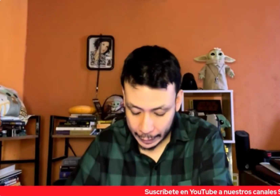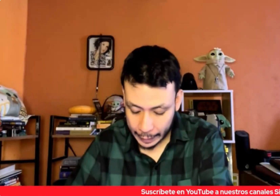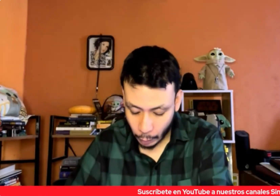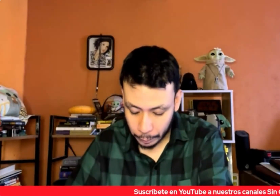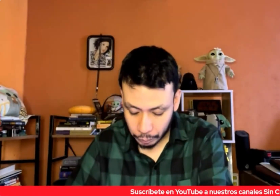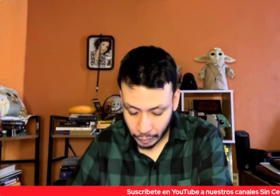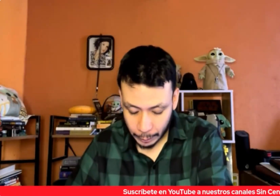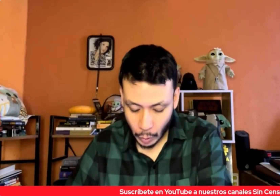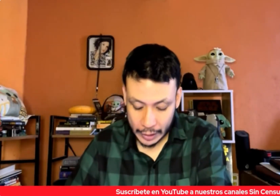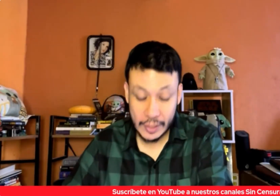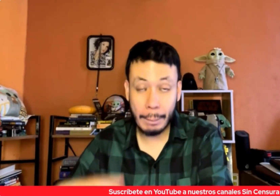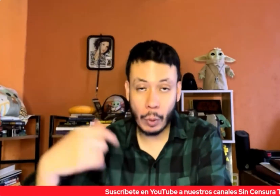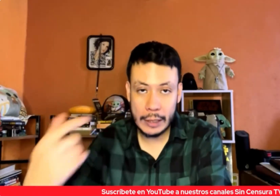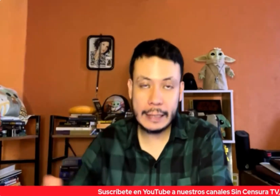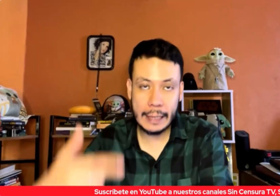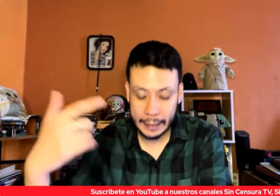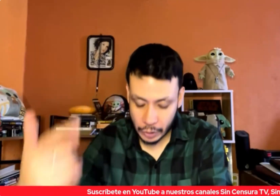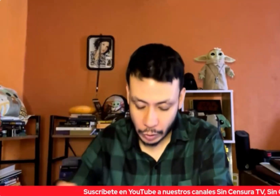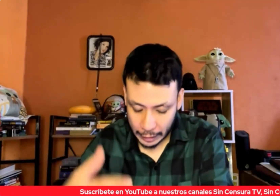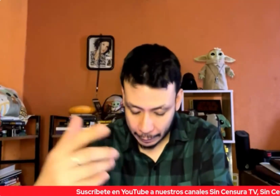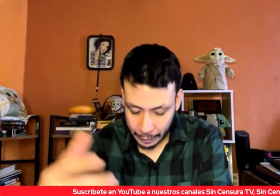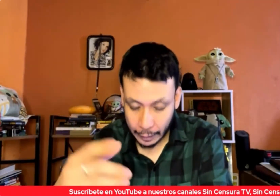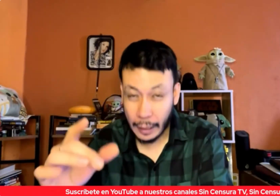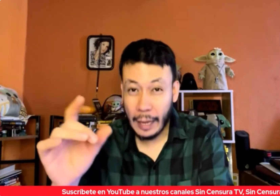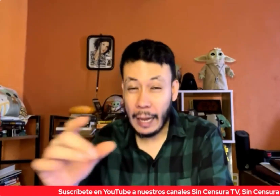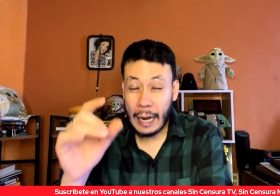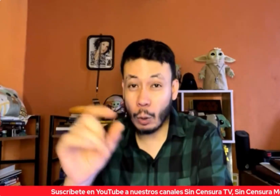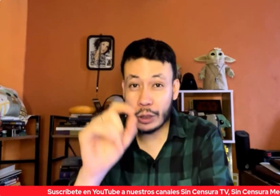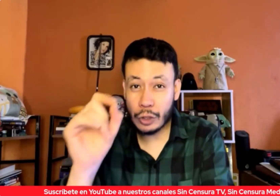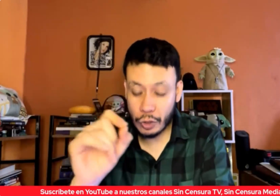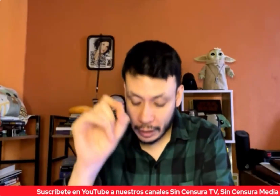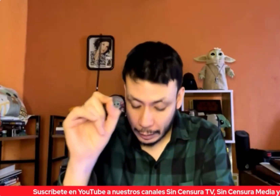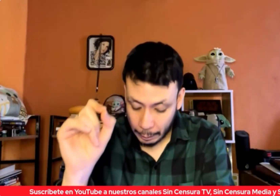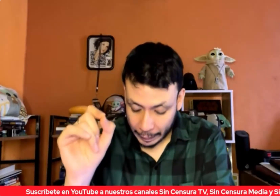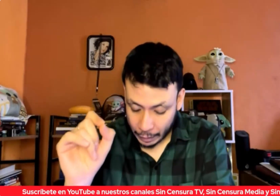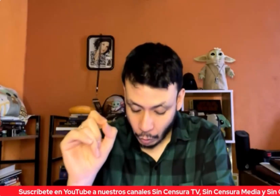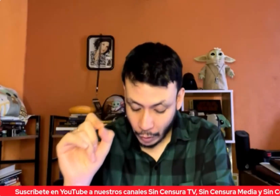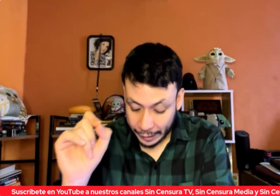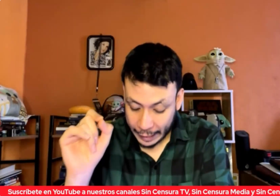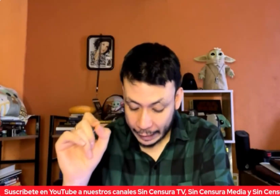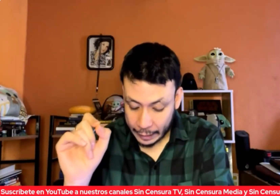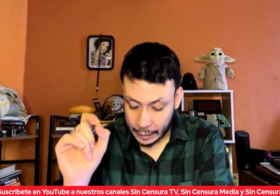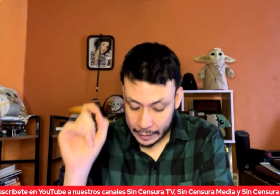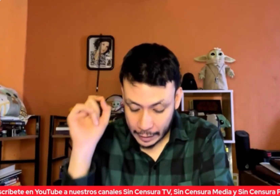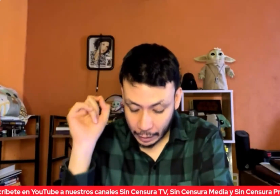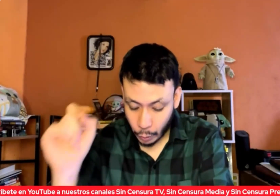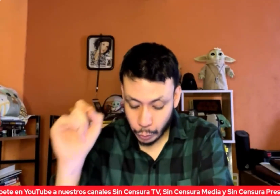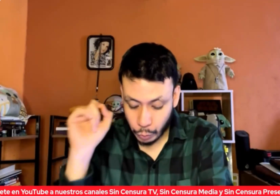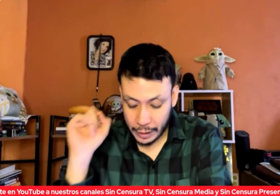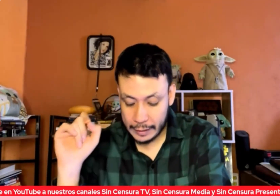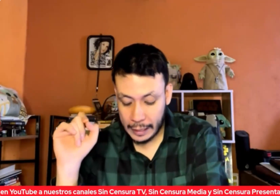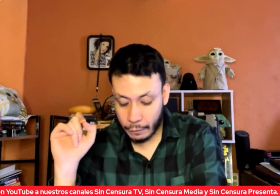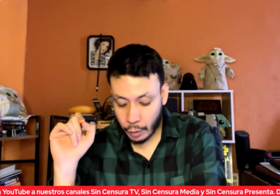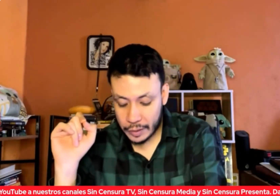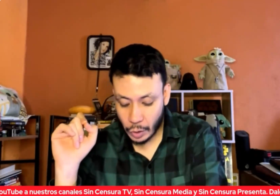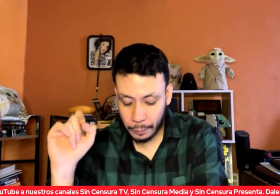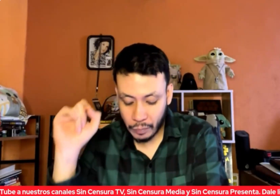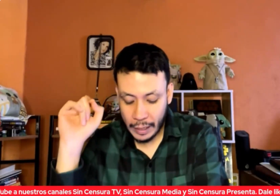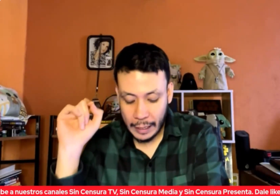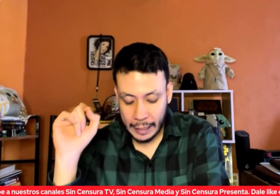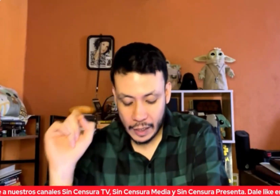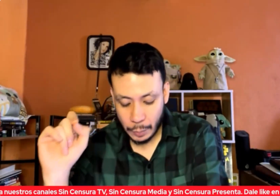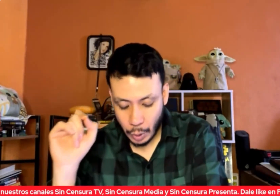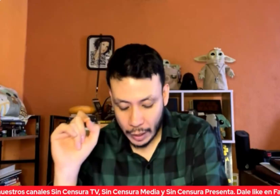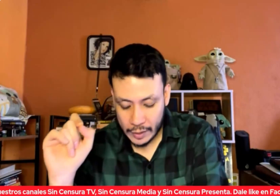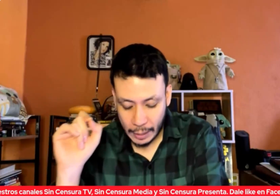violencia de género, violencia política en razón, la acusación para no errar y que sea contundente la